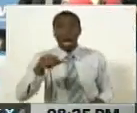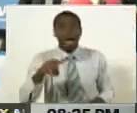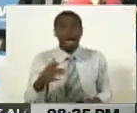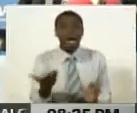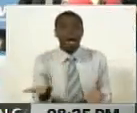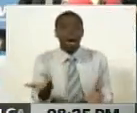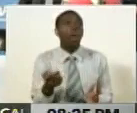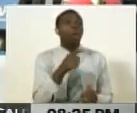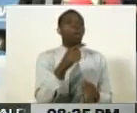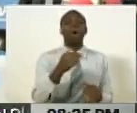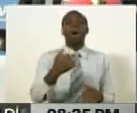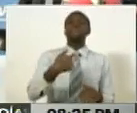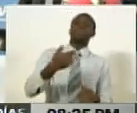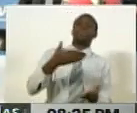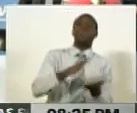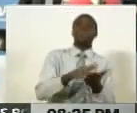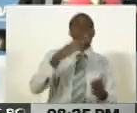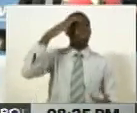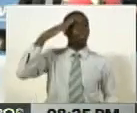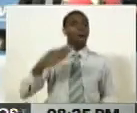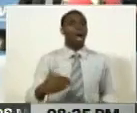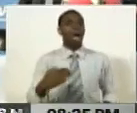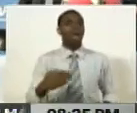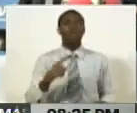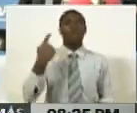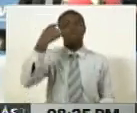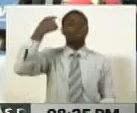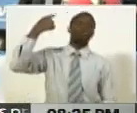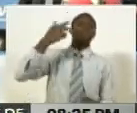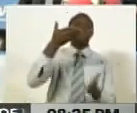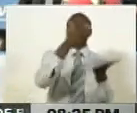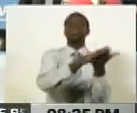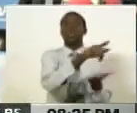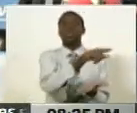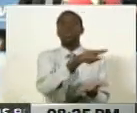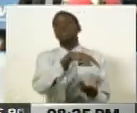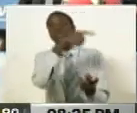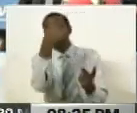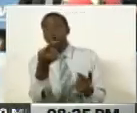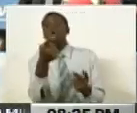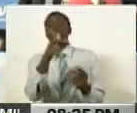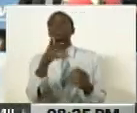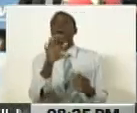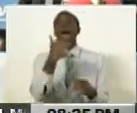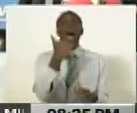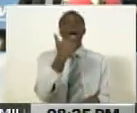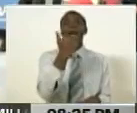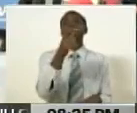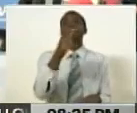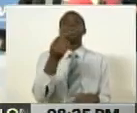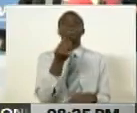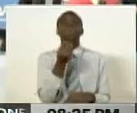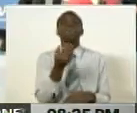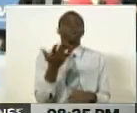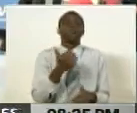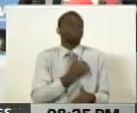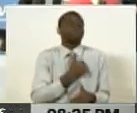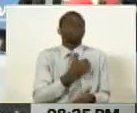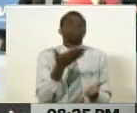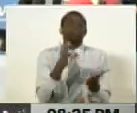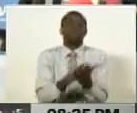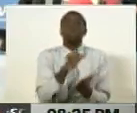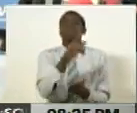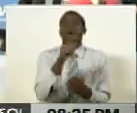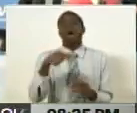Guardia Nacional, que falleció de un disparo a la cabeza, como por supuesto también lo tiene el joven que murió lamentablemente a manos